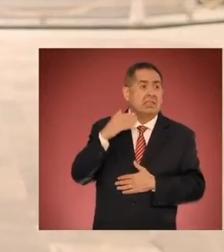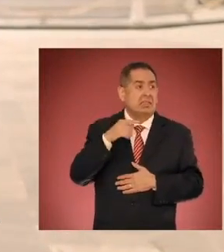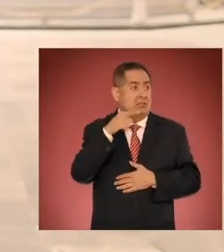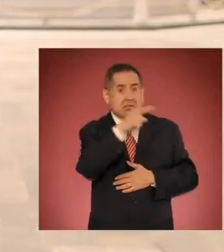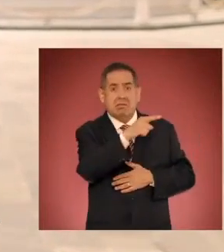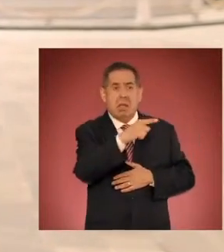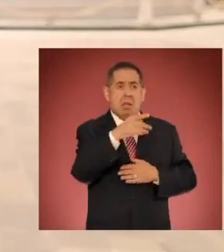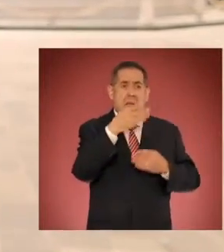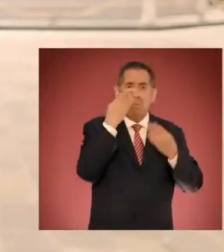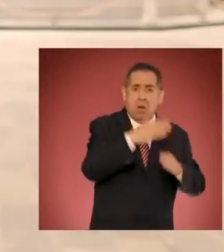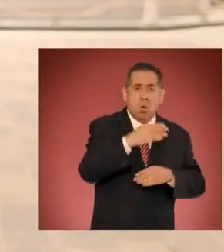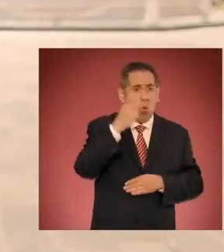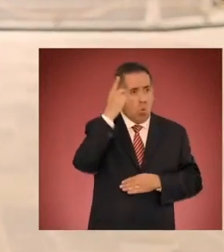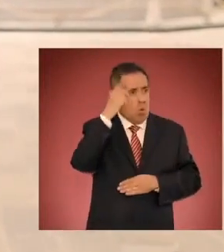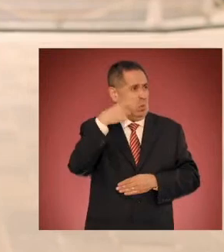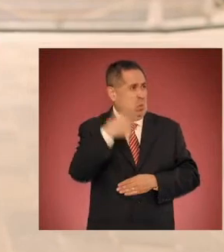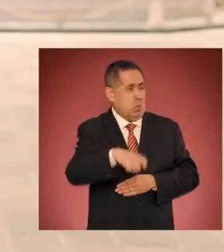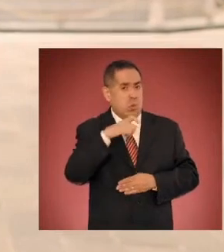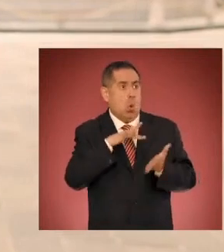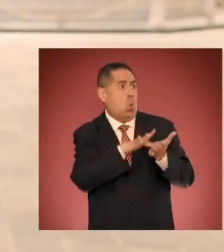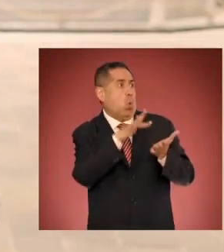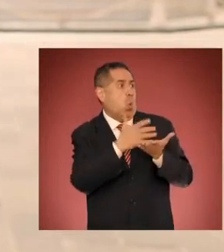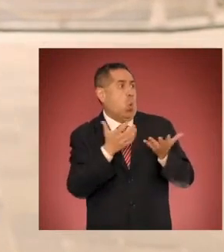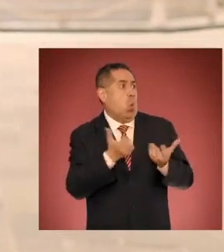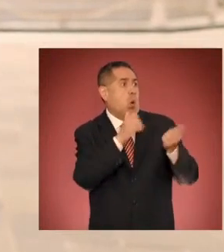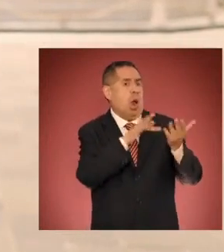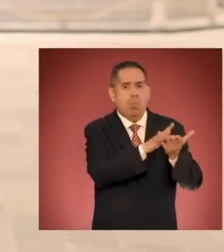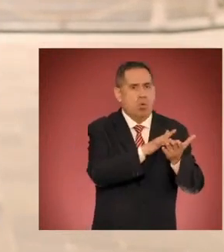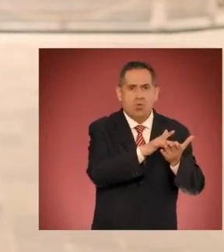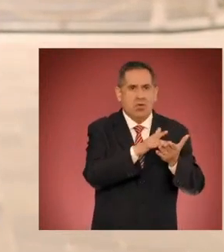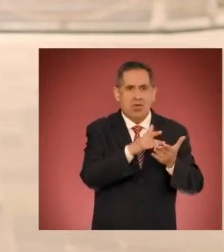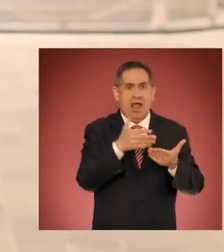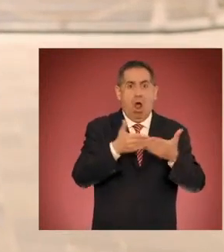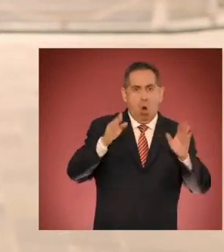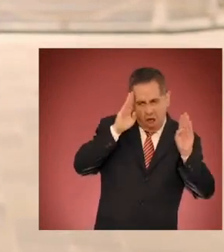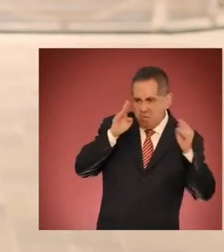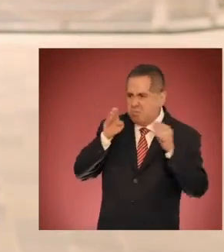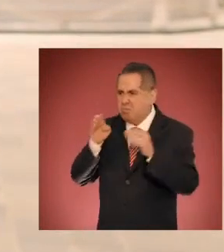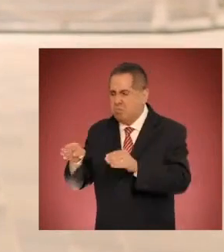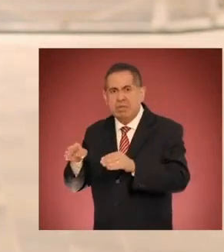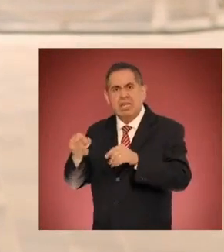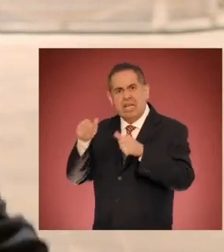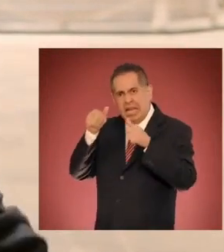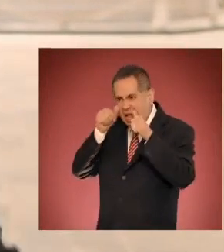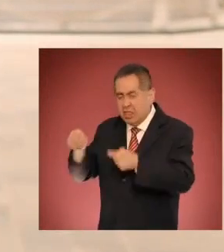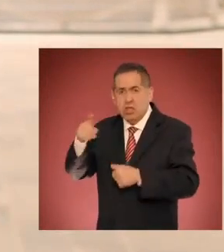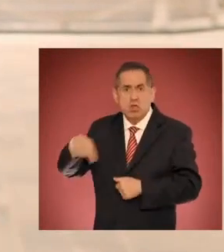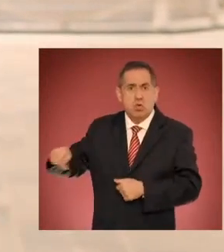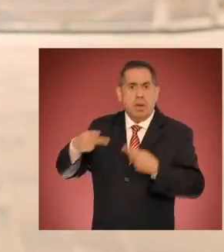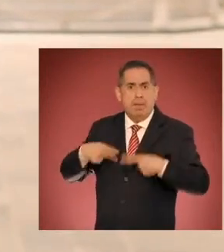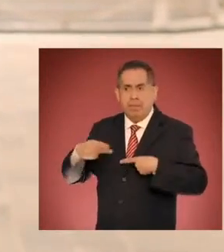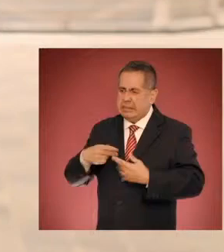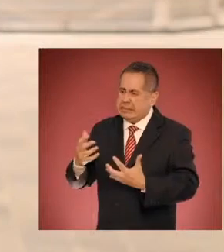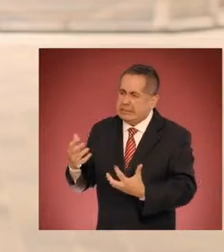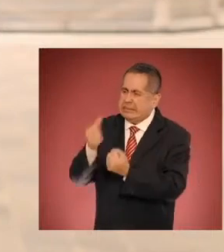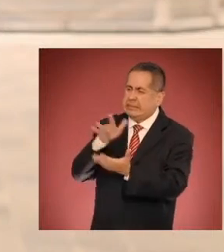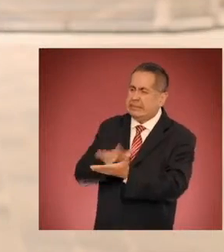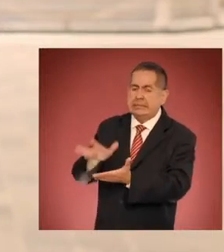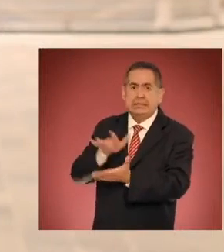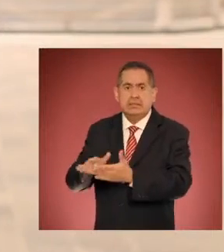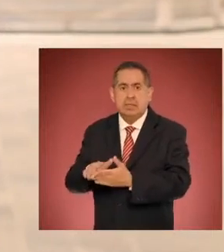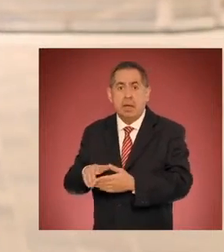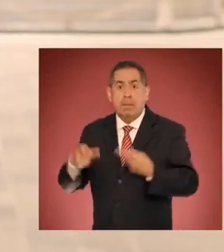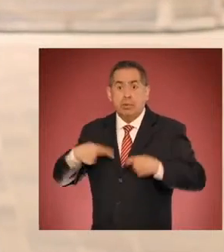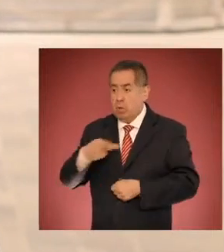nuevo. Ya no es como antes que se rescataba a los banqueros, a los grandes empresarios. Ahora se está rescatando al